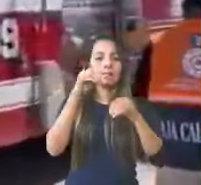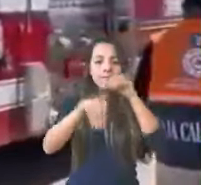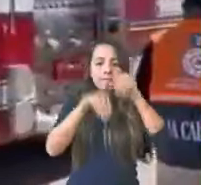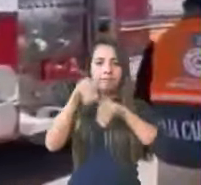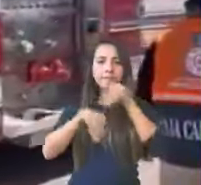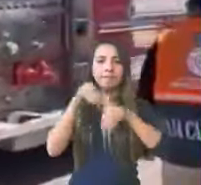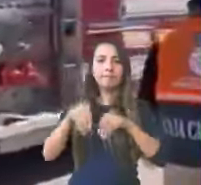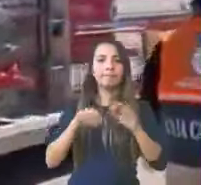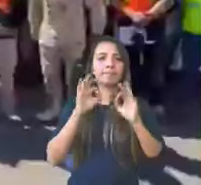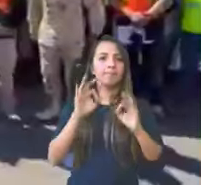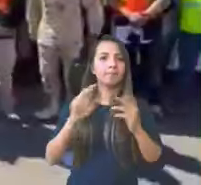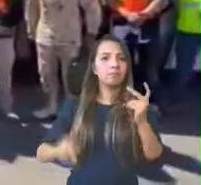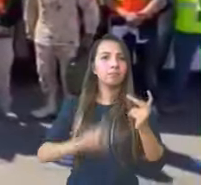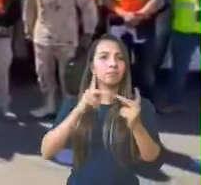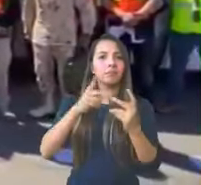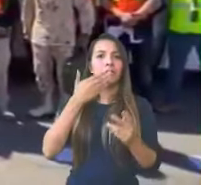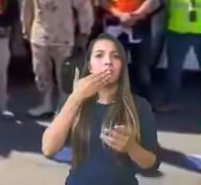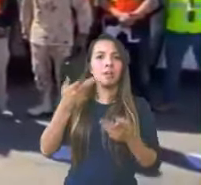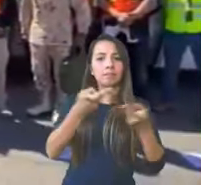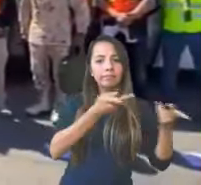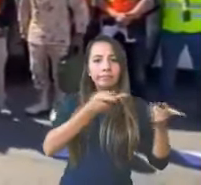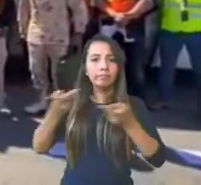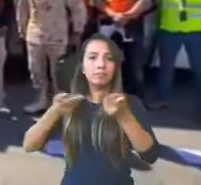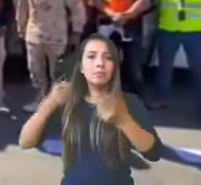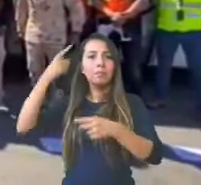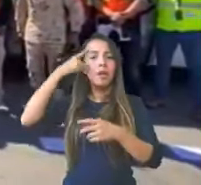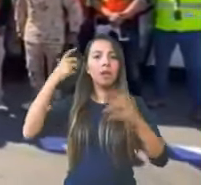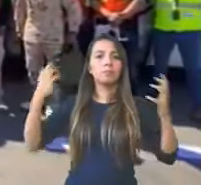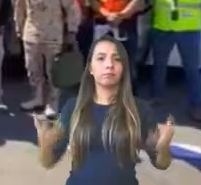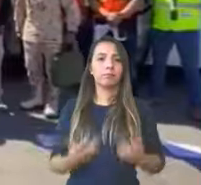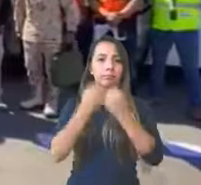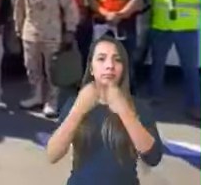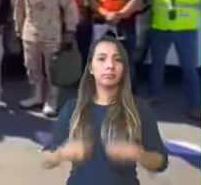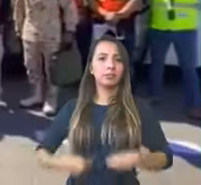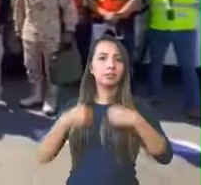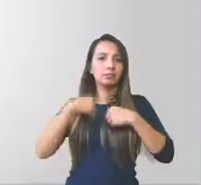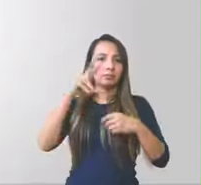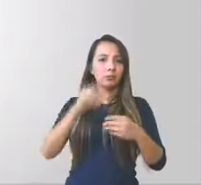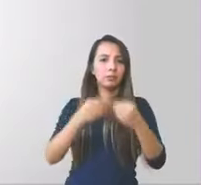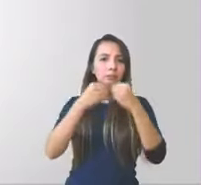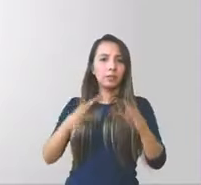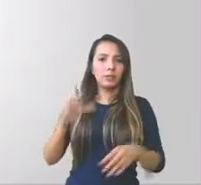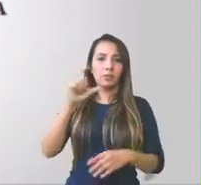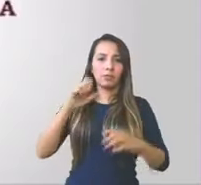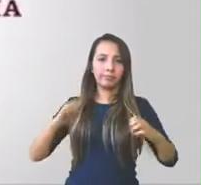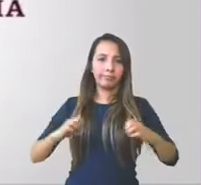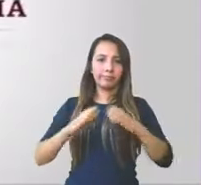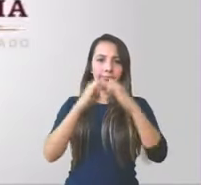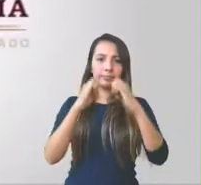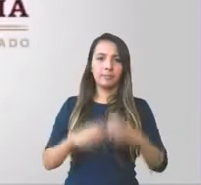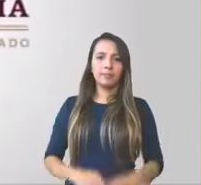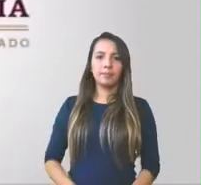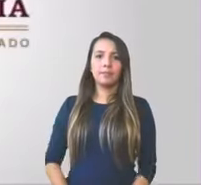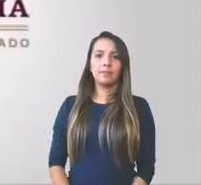para salvaguardar la vida y la protección de las personas.